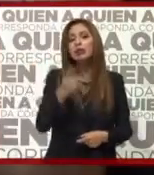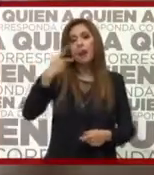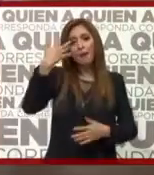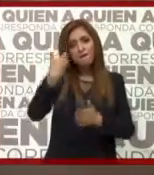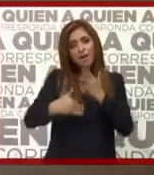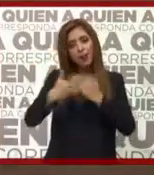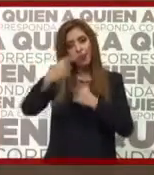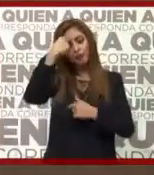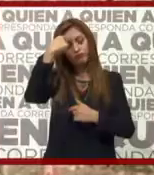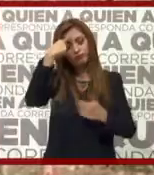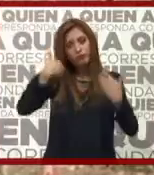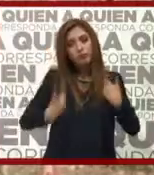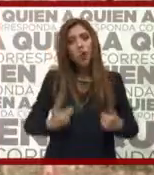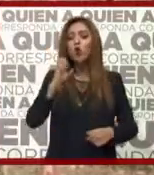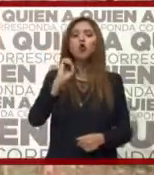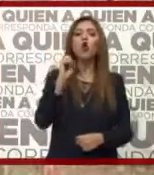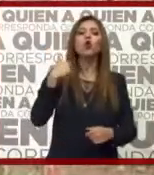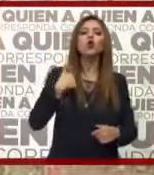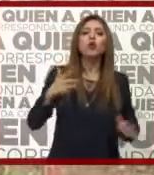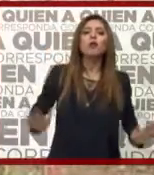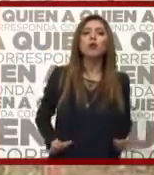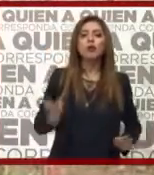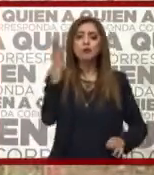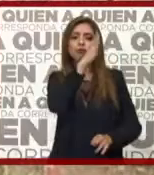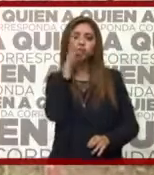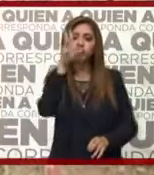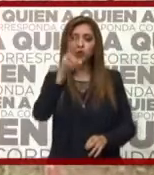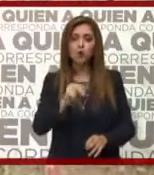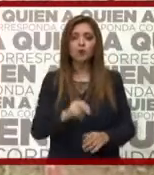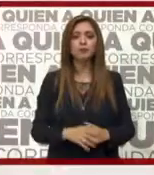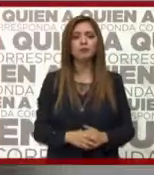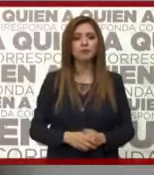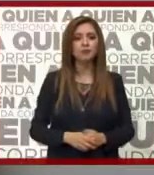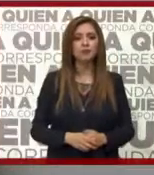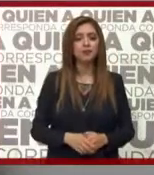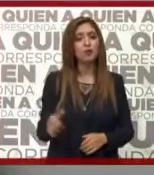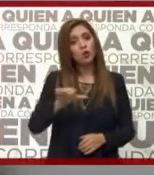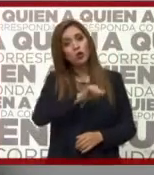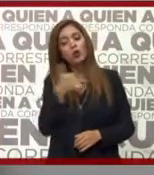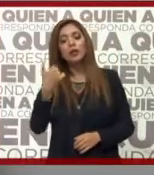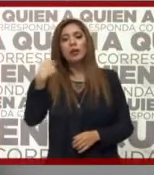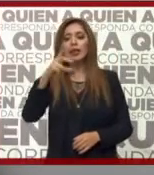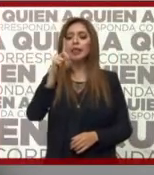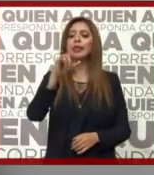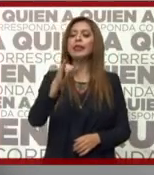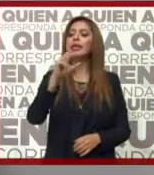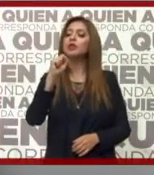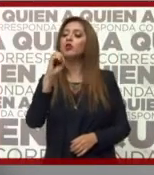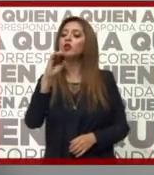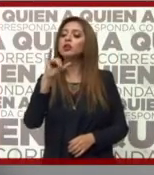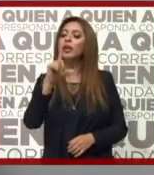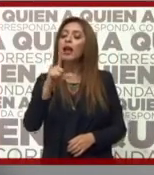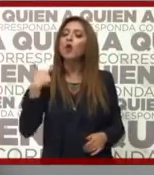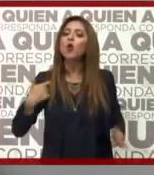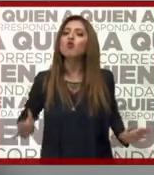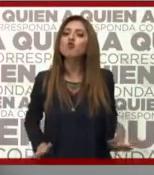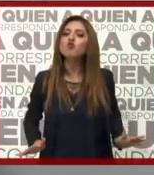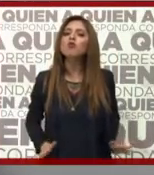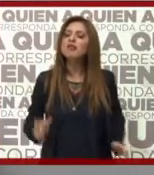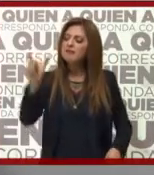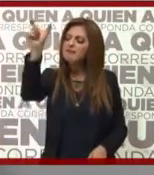neurológico y no de personalidad llamado di social de la conducta es decir es el